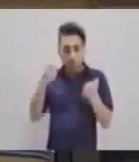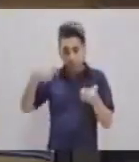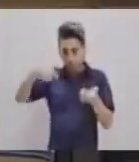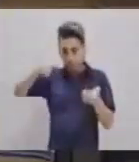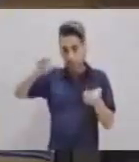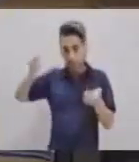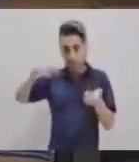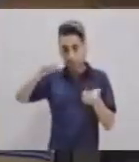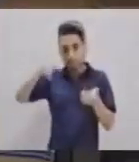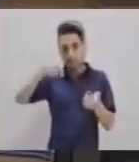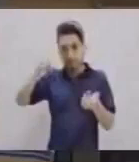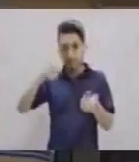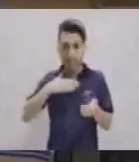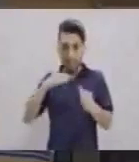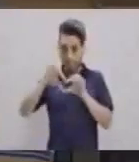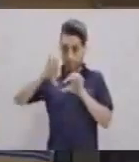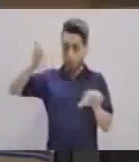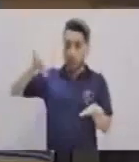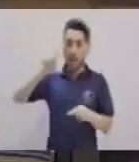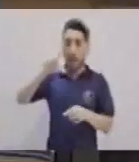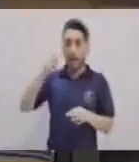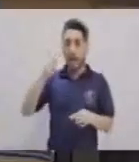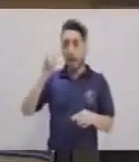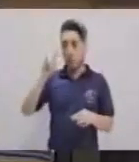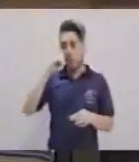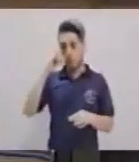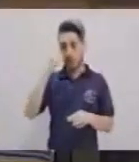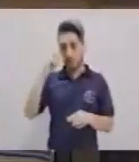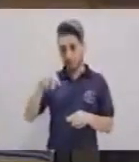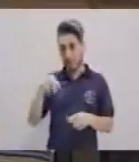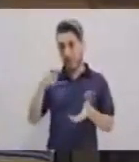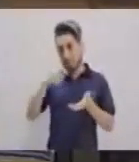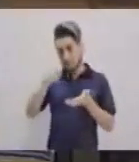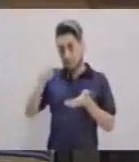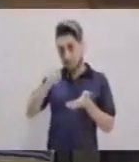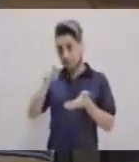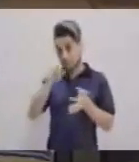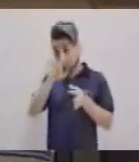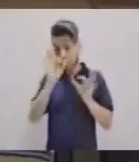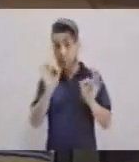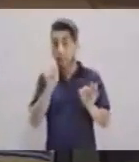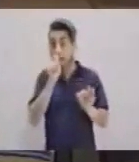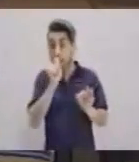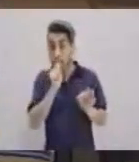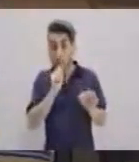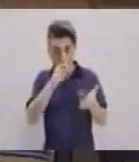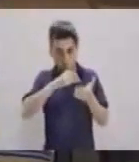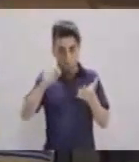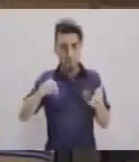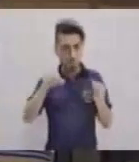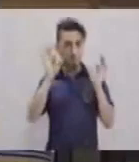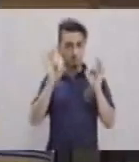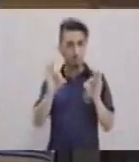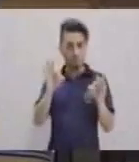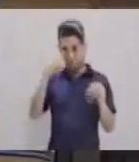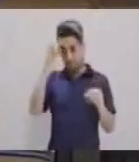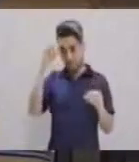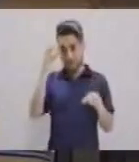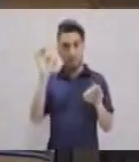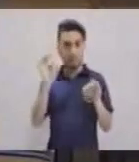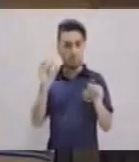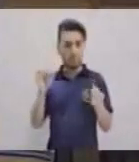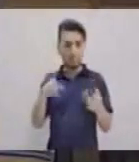poquito manejar el cautín, pero si se tiene paciencia y se hace como debe ser, entonces los trabajos pueden